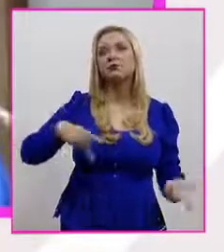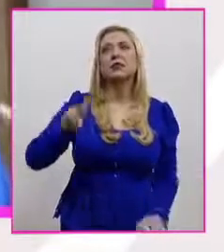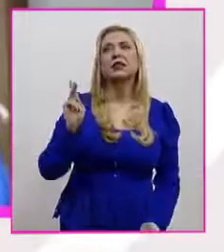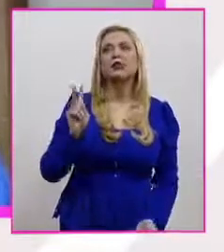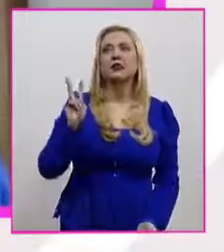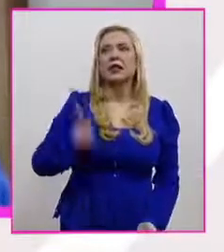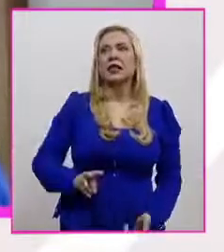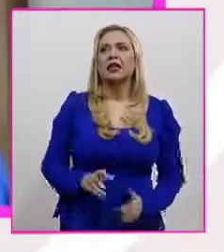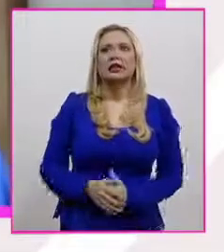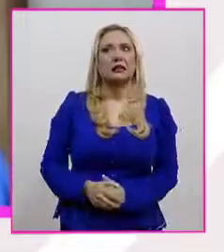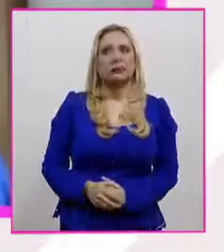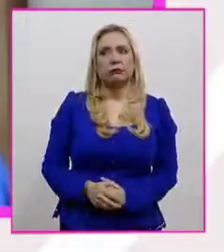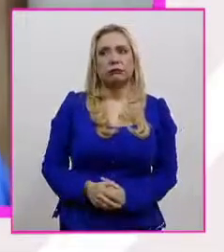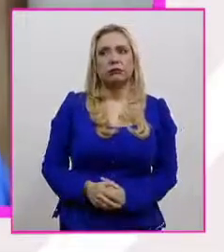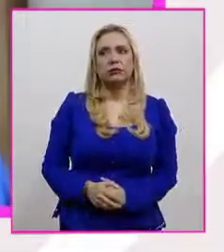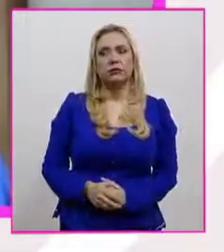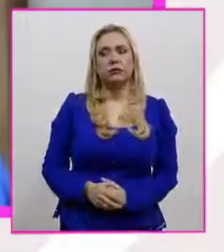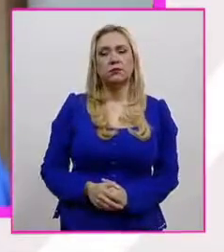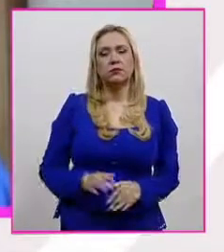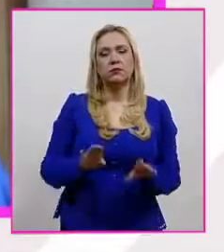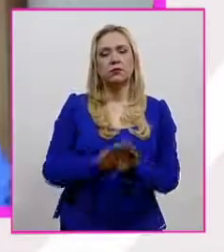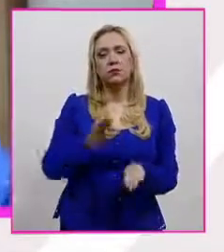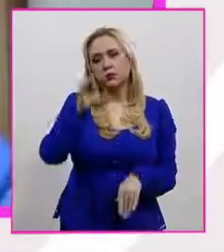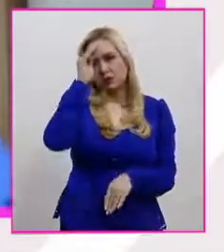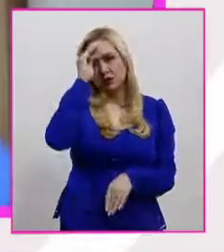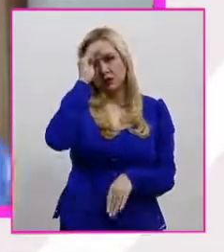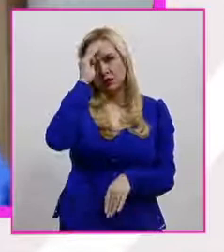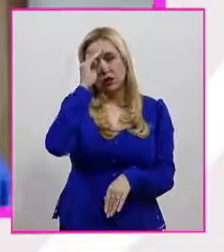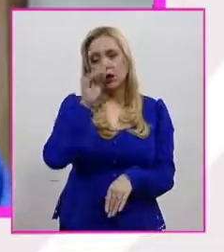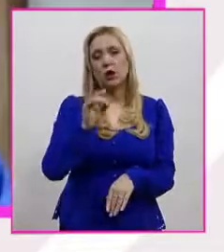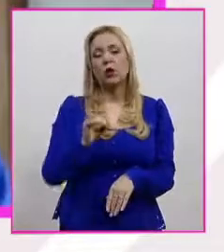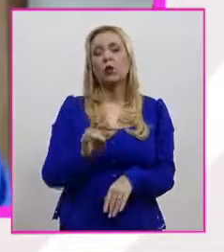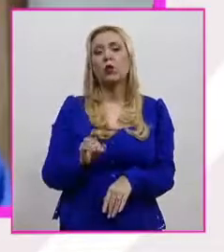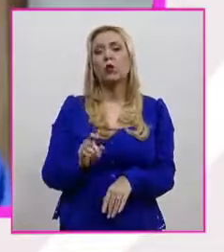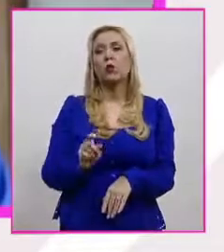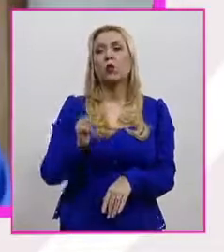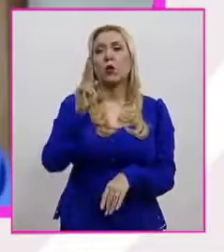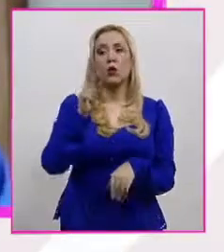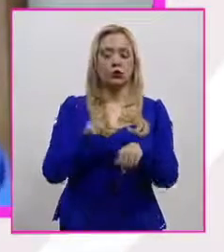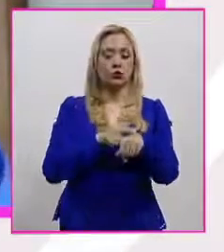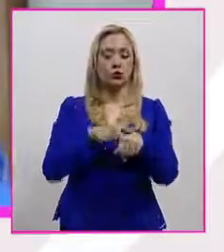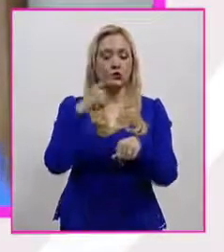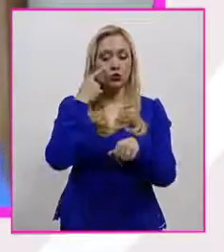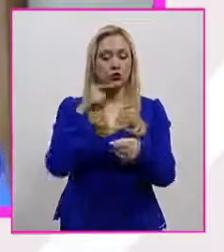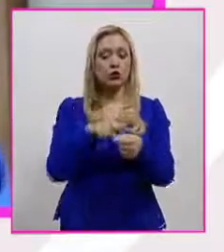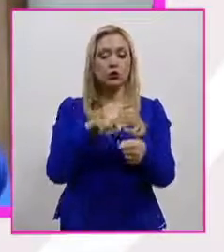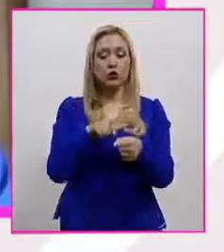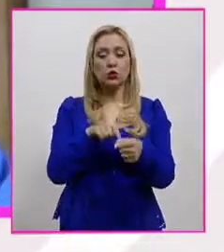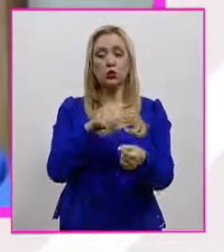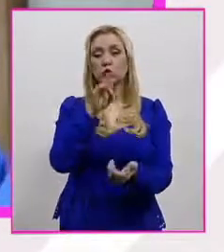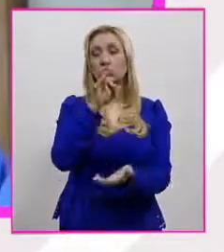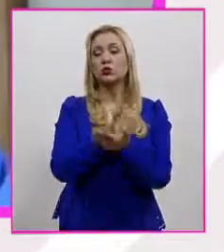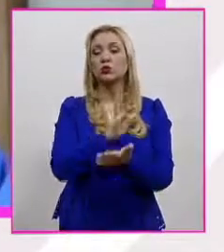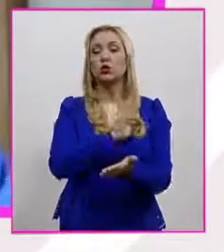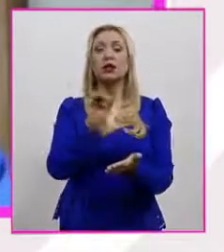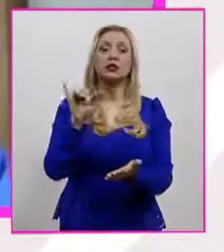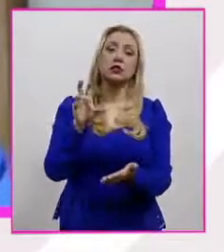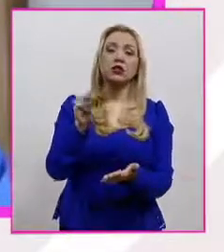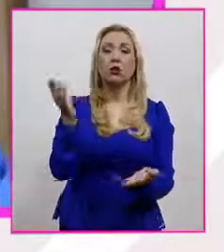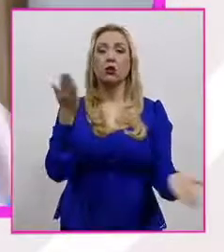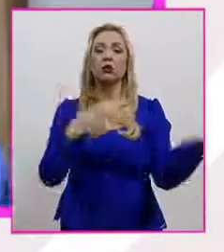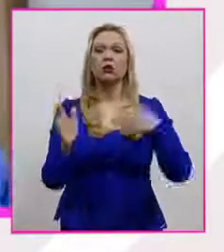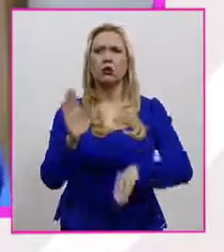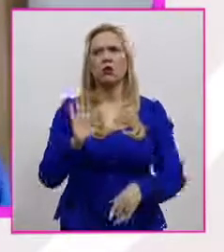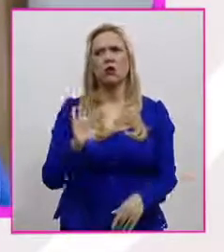ser significativa como una variable determinante de los espacios de oportunidad. Y en particular lo que observamos es que una vez